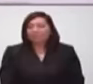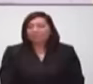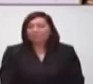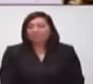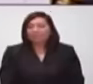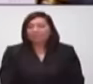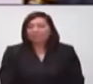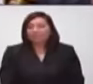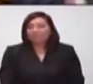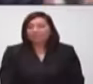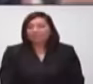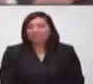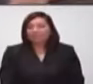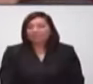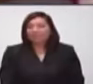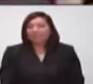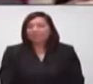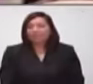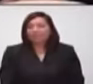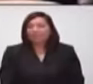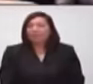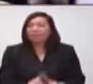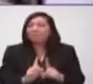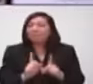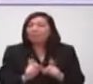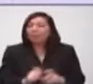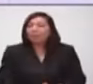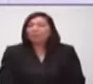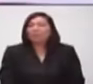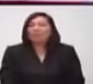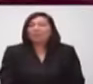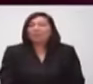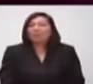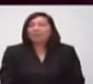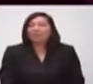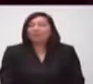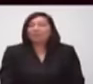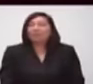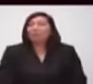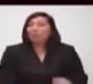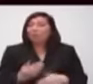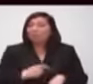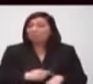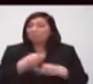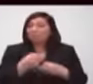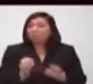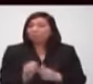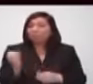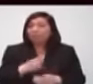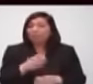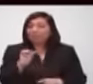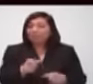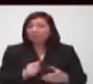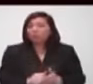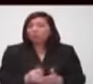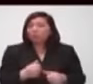Sí, sí, congresista Glave. Muchas gracias. Una pregunta, si hay algún plazo para la reubicación de las